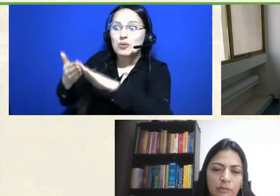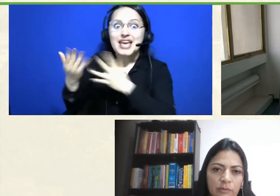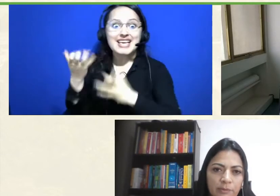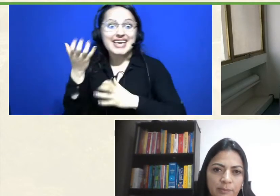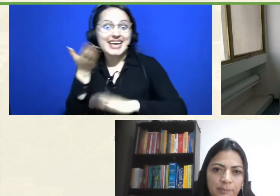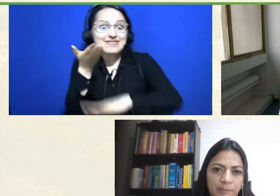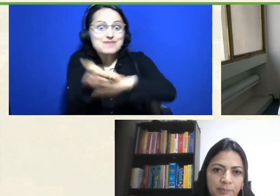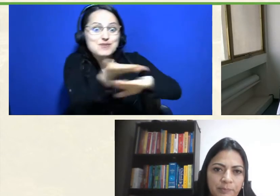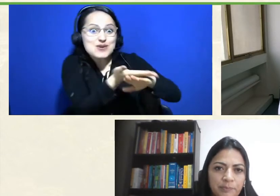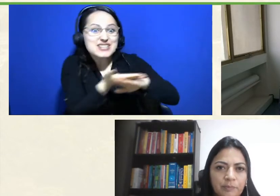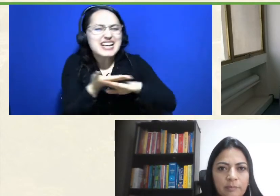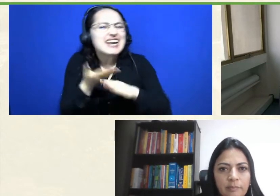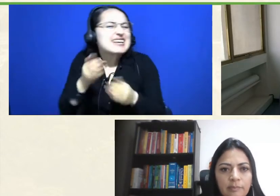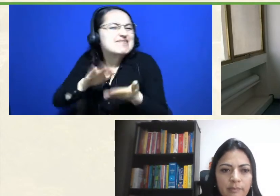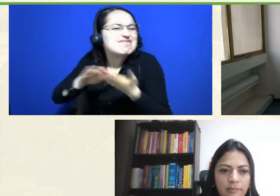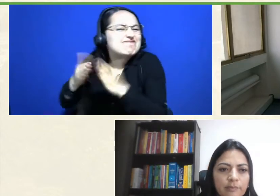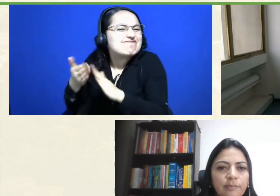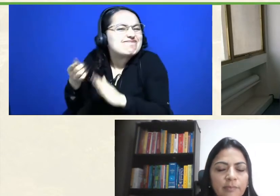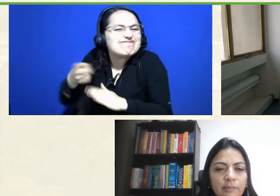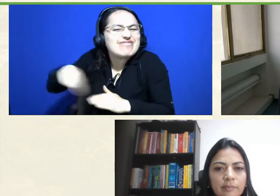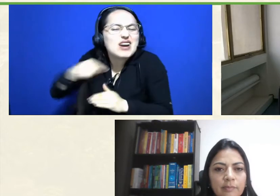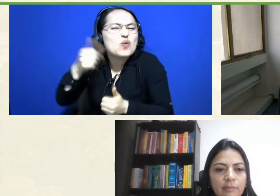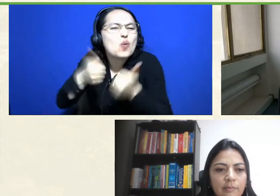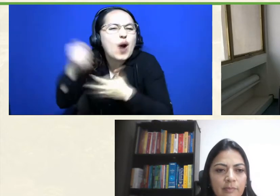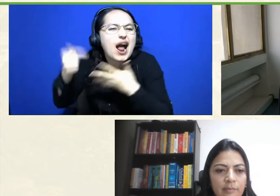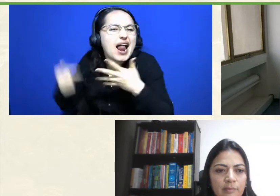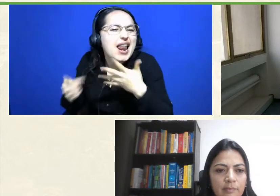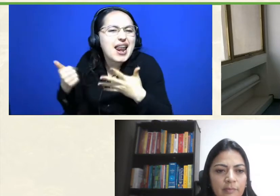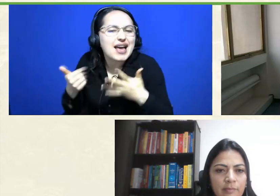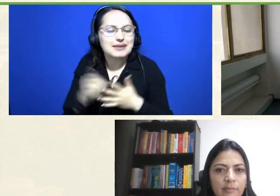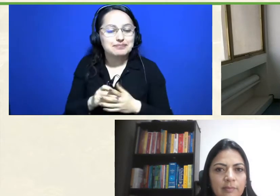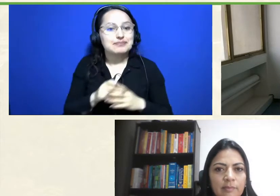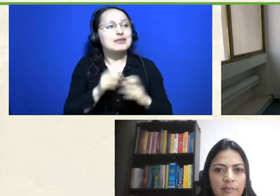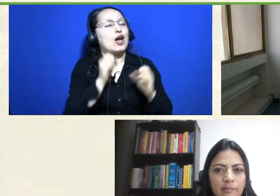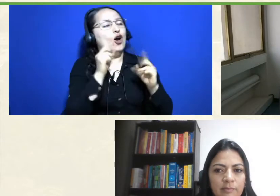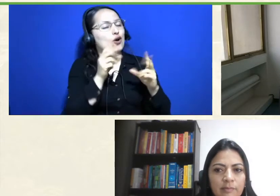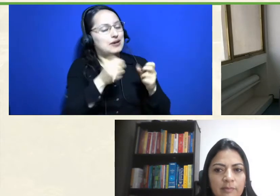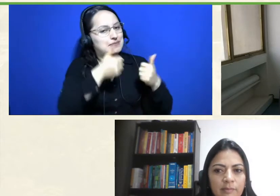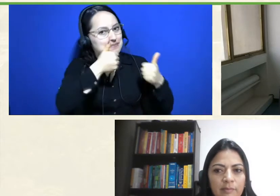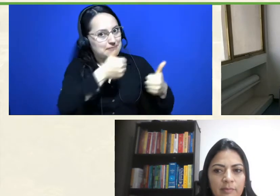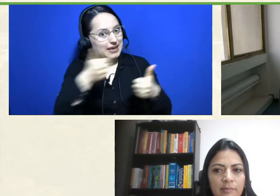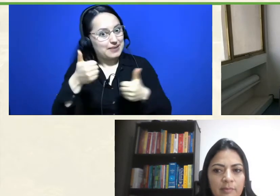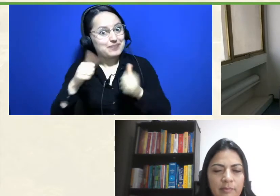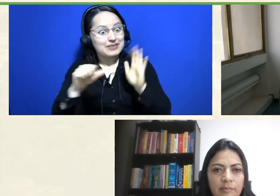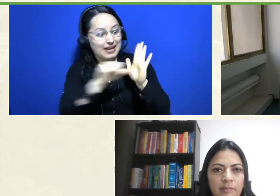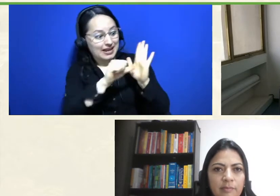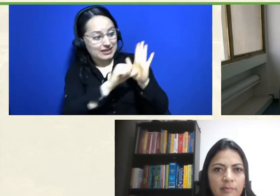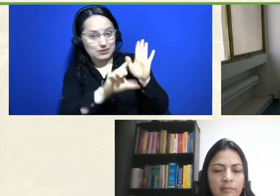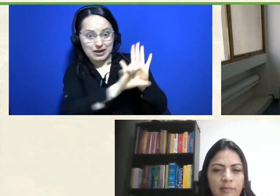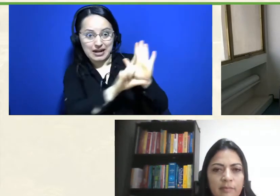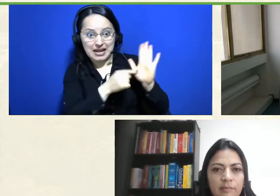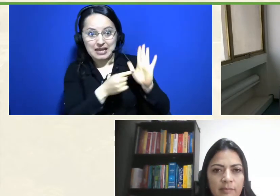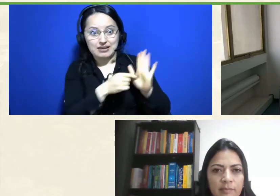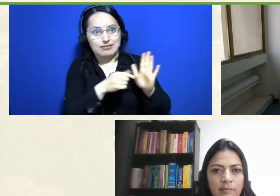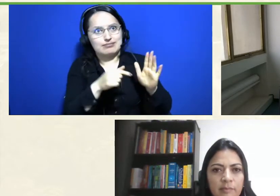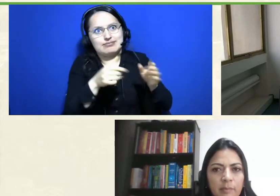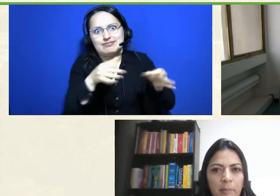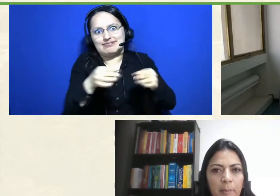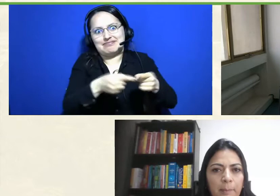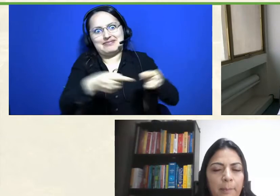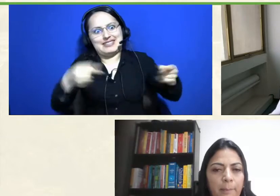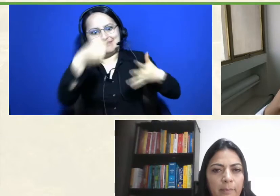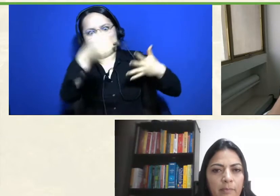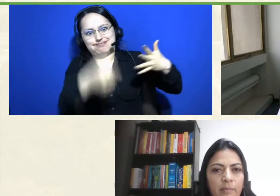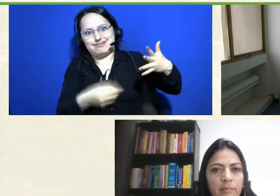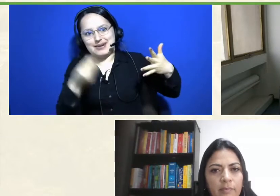este. Bien, realmente el artículo de la ley es muy amplio, ¿cierto? El IDU, digamos, en esta primera etapa, en